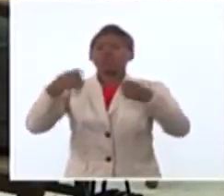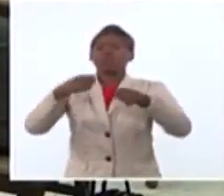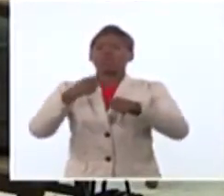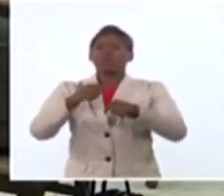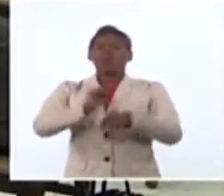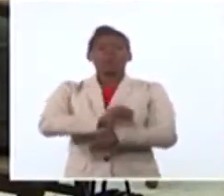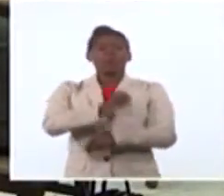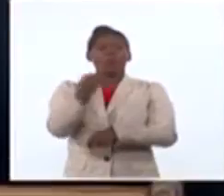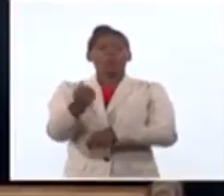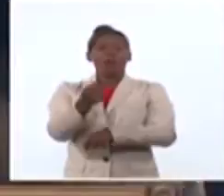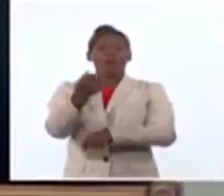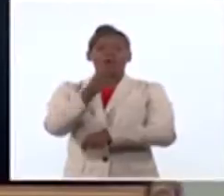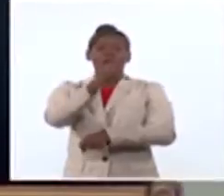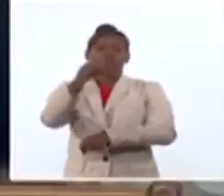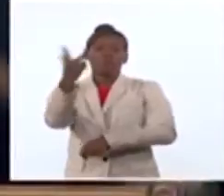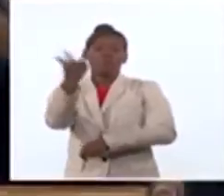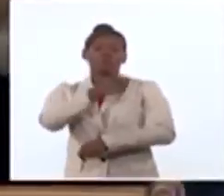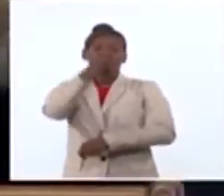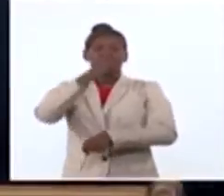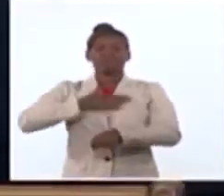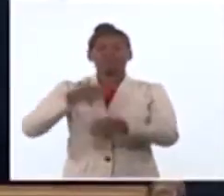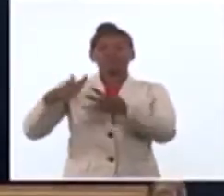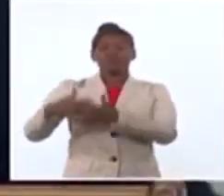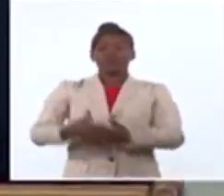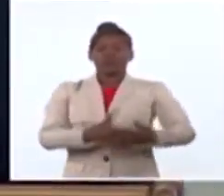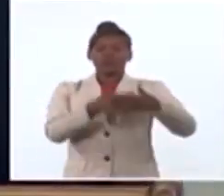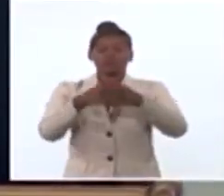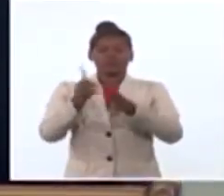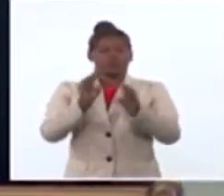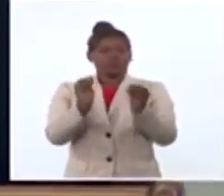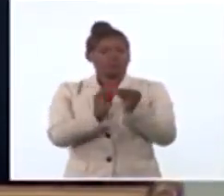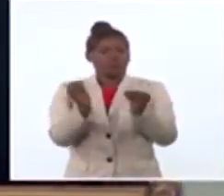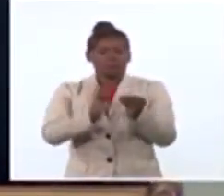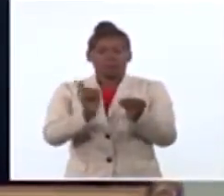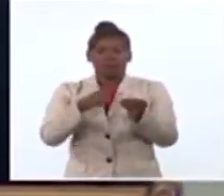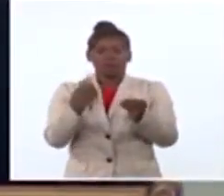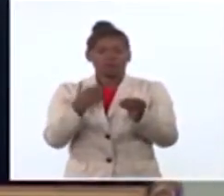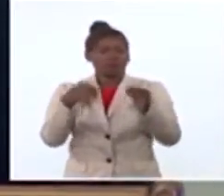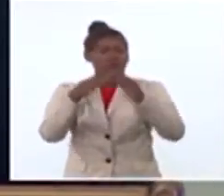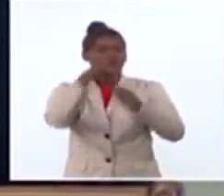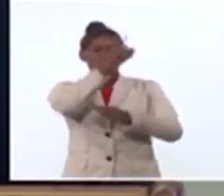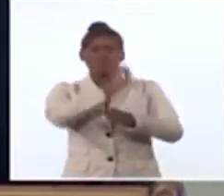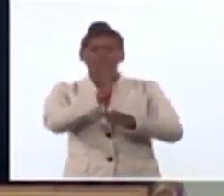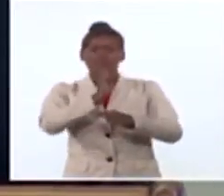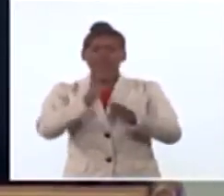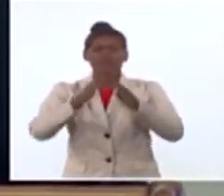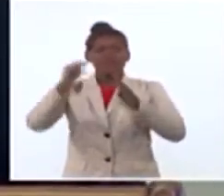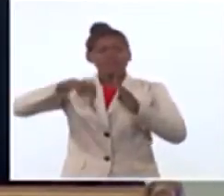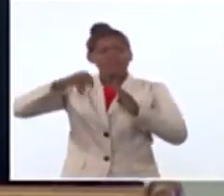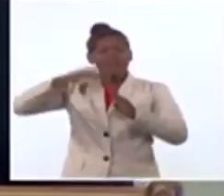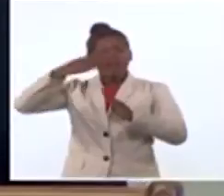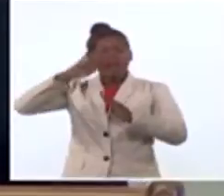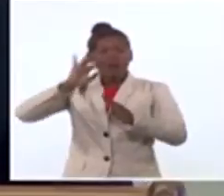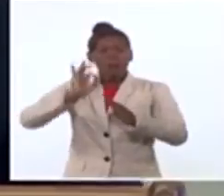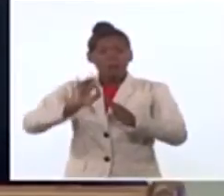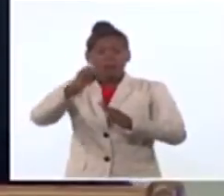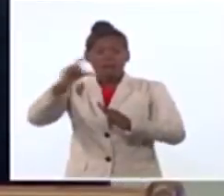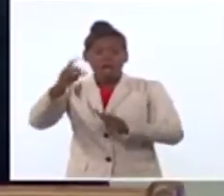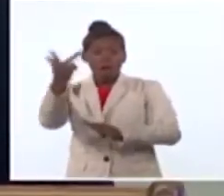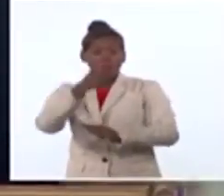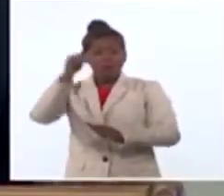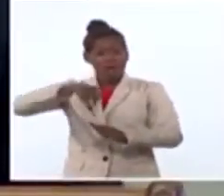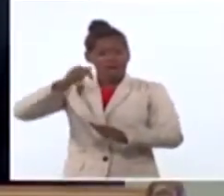cubanas cuya eficacia ha quedado totalmente demostrado no solo en los estudios clínicos y de